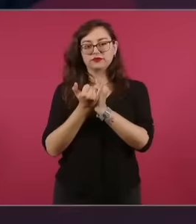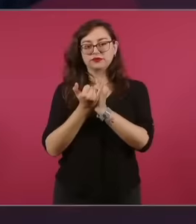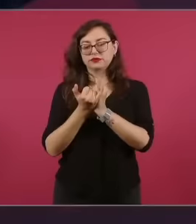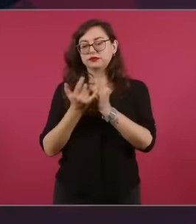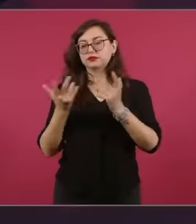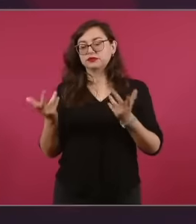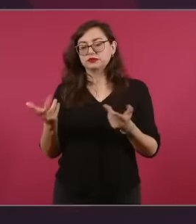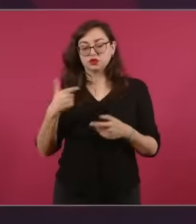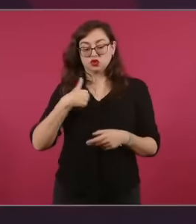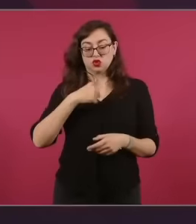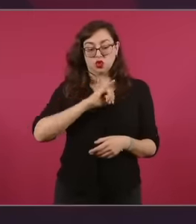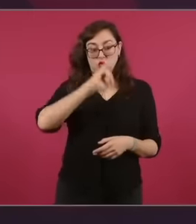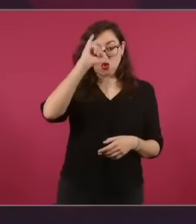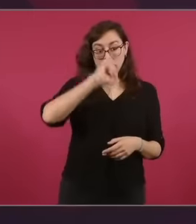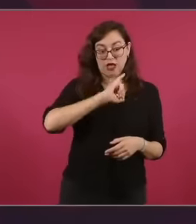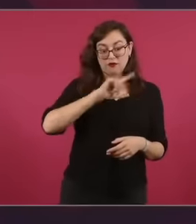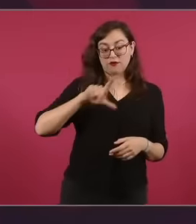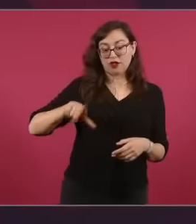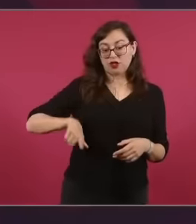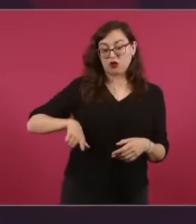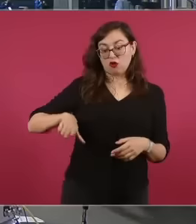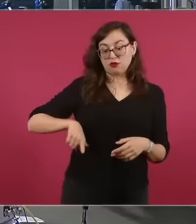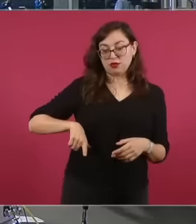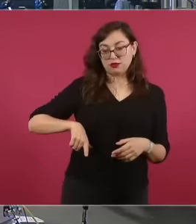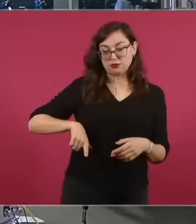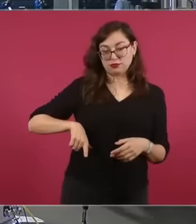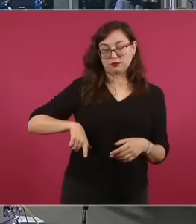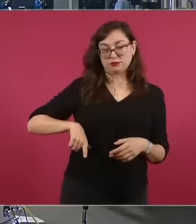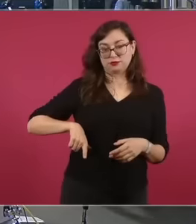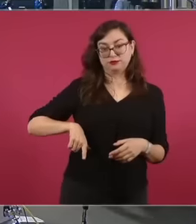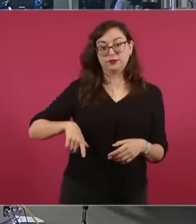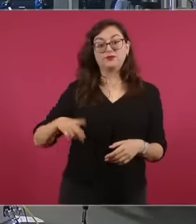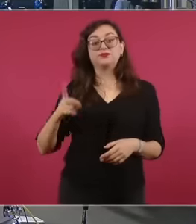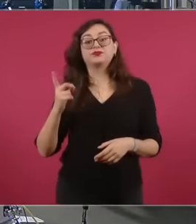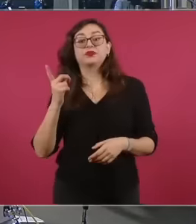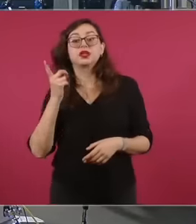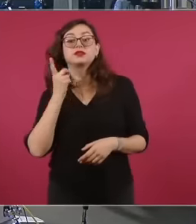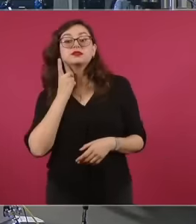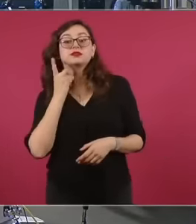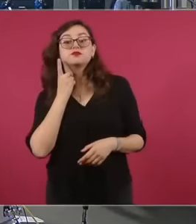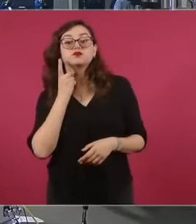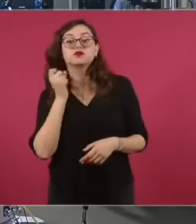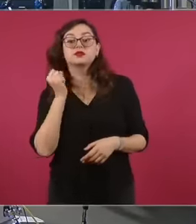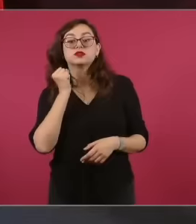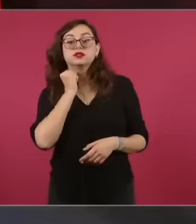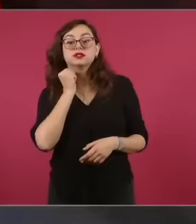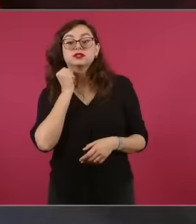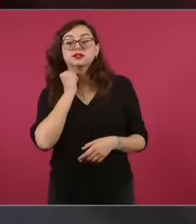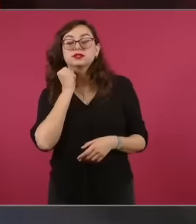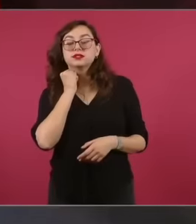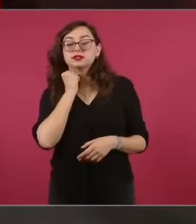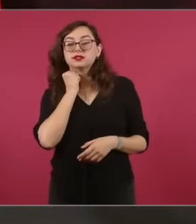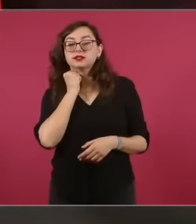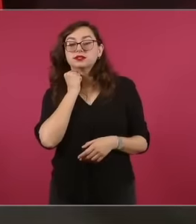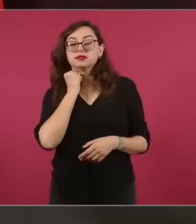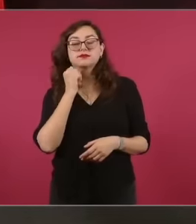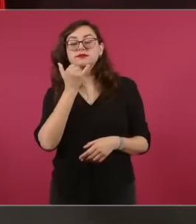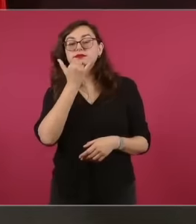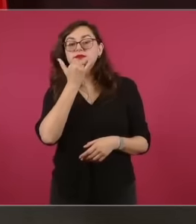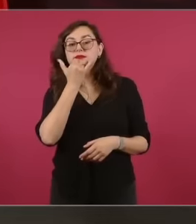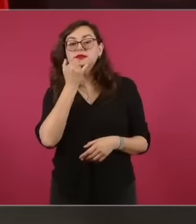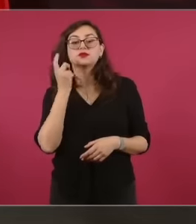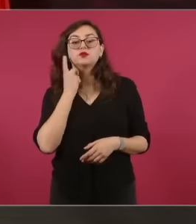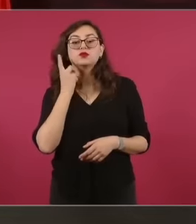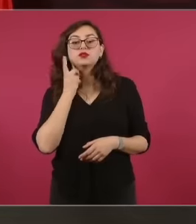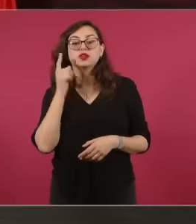PRI-PAN mayoritario. Esto de que cambian la sede, todas las